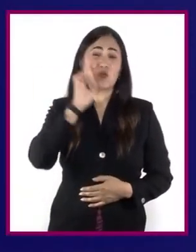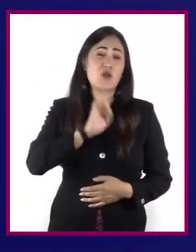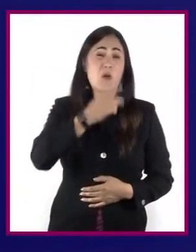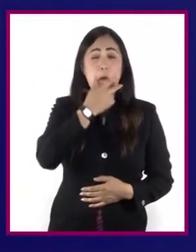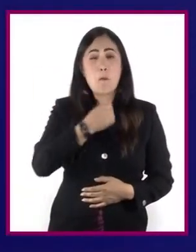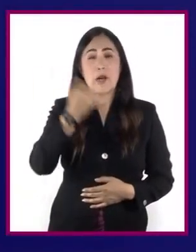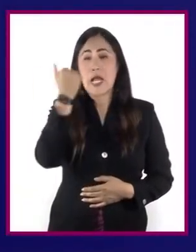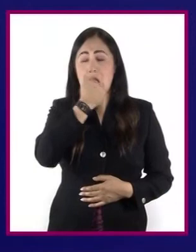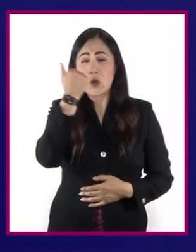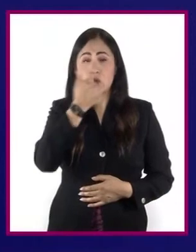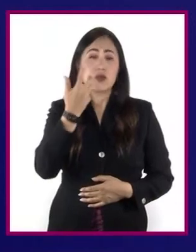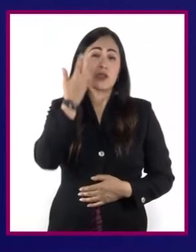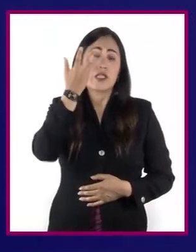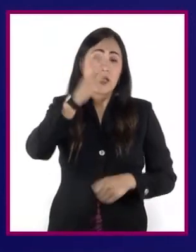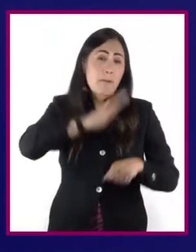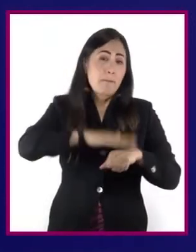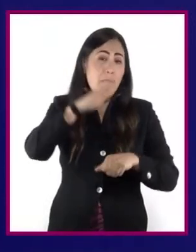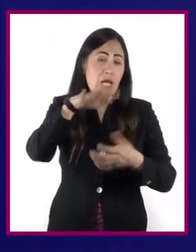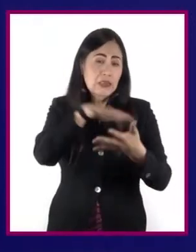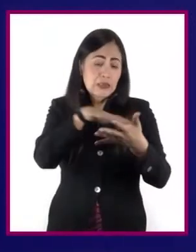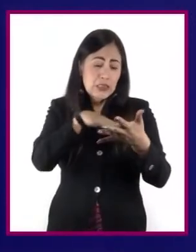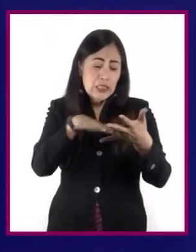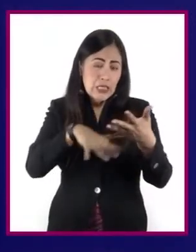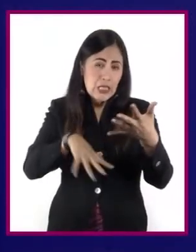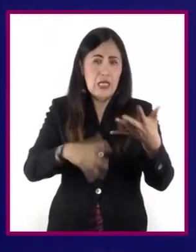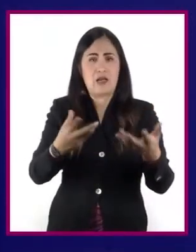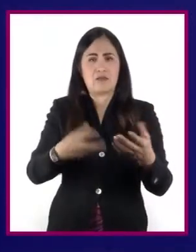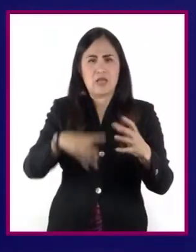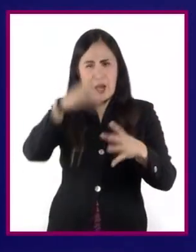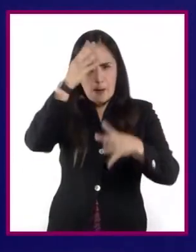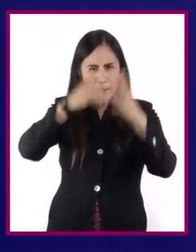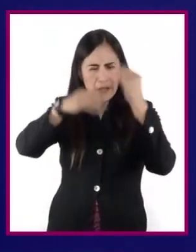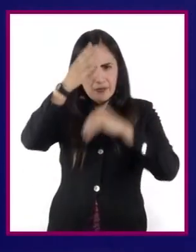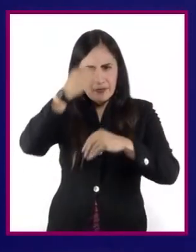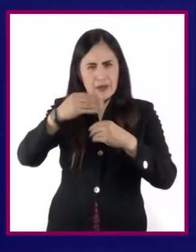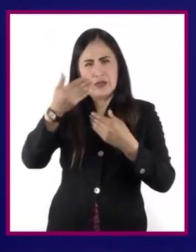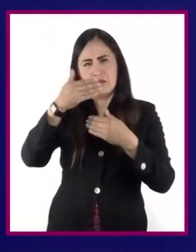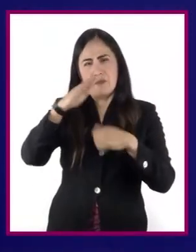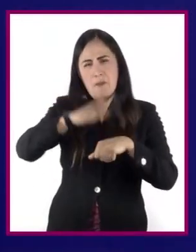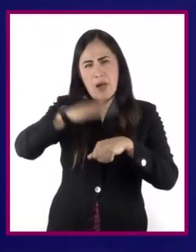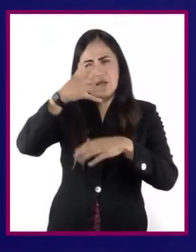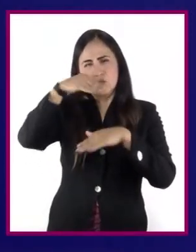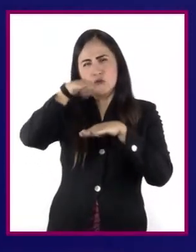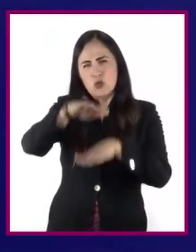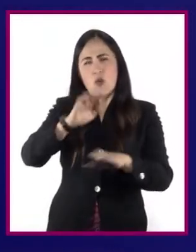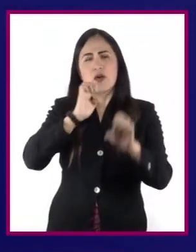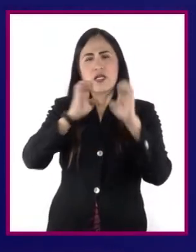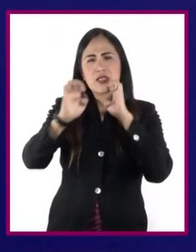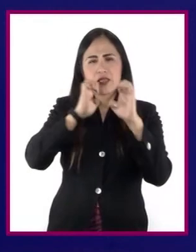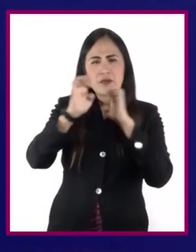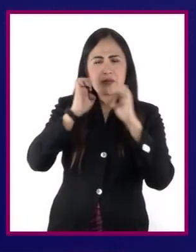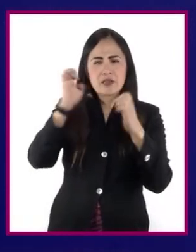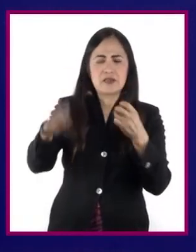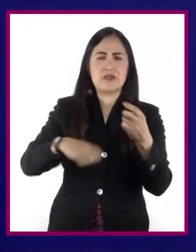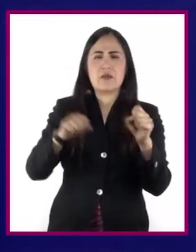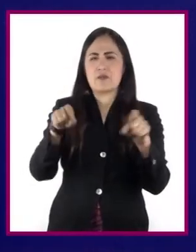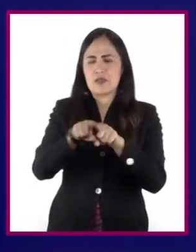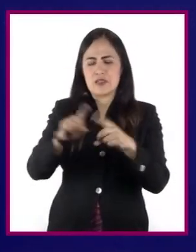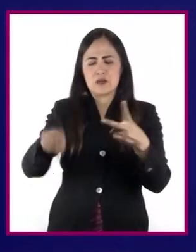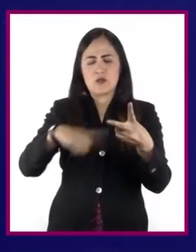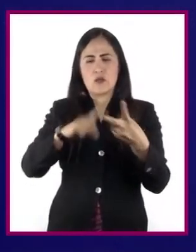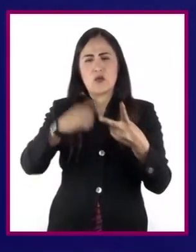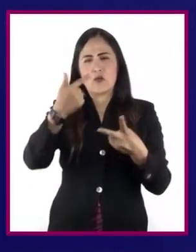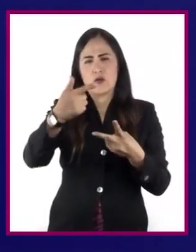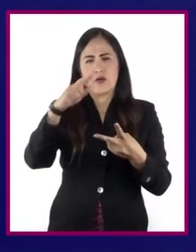alumnos quieran seguir leyendo, hablando y aprendiendo acerca de las entrevistas y de los guiones necesarios para